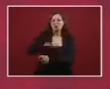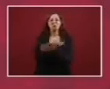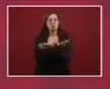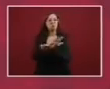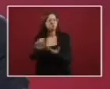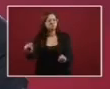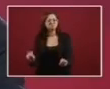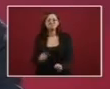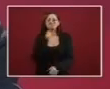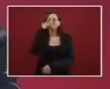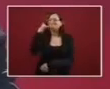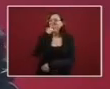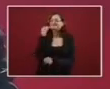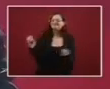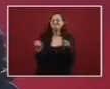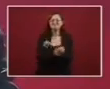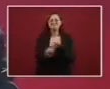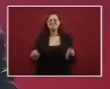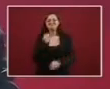sin corrupción